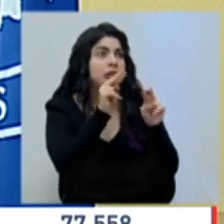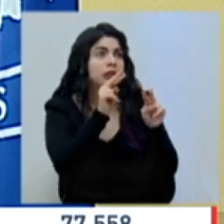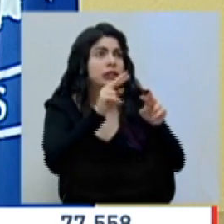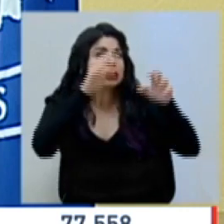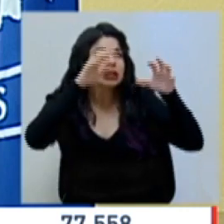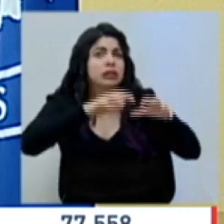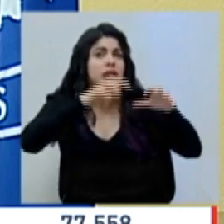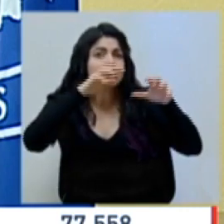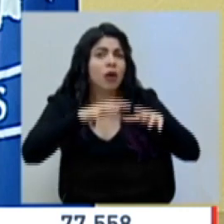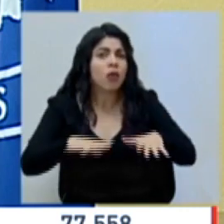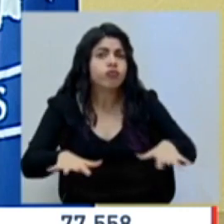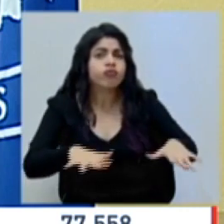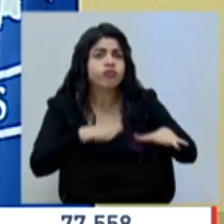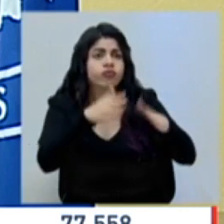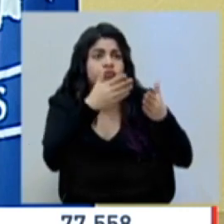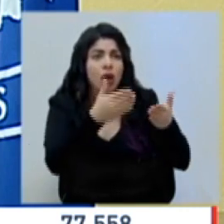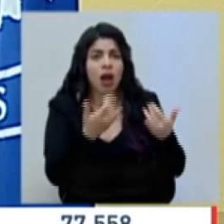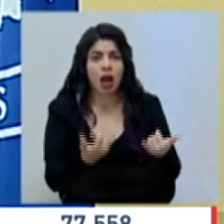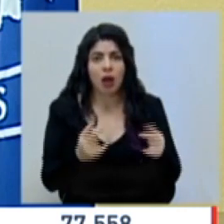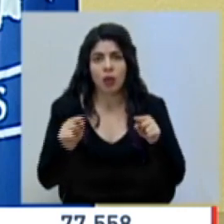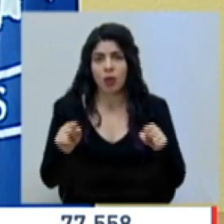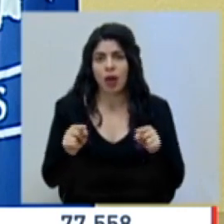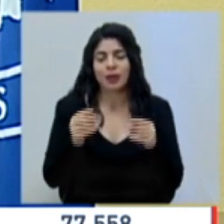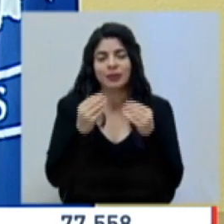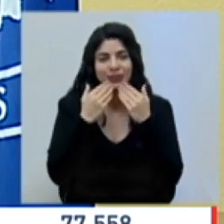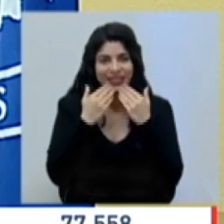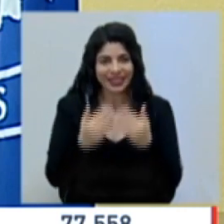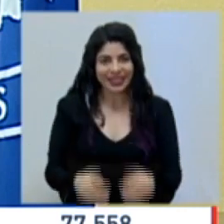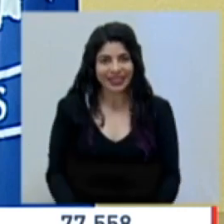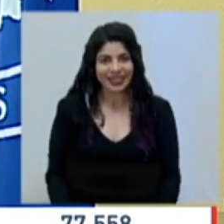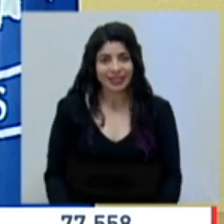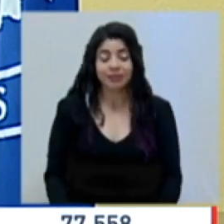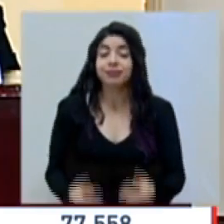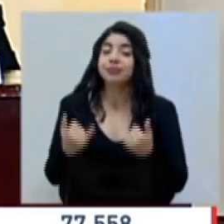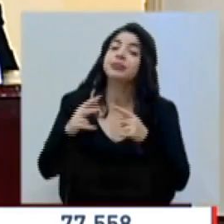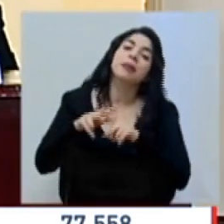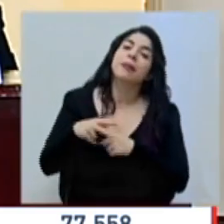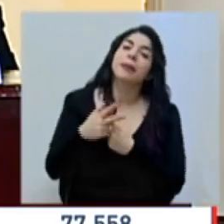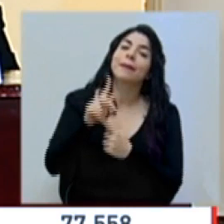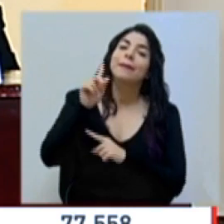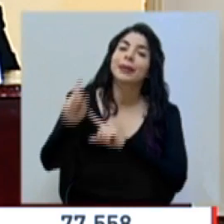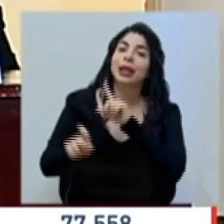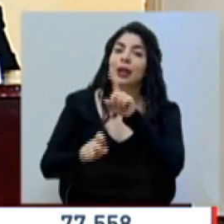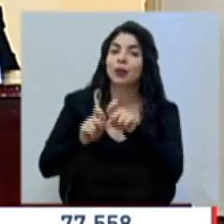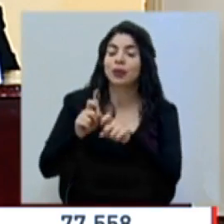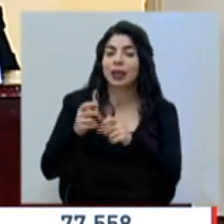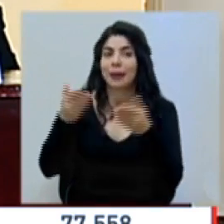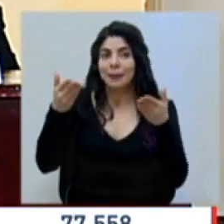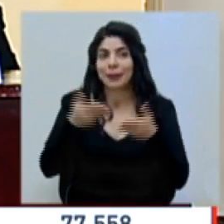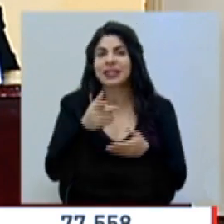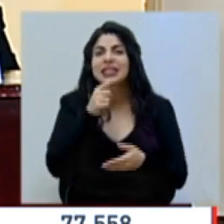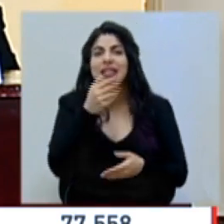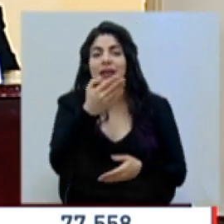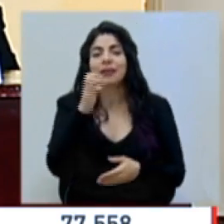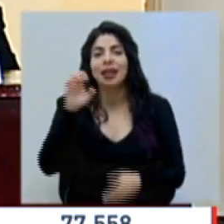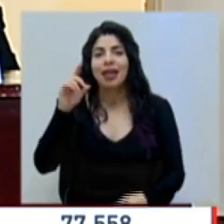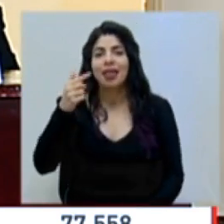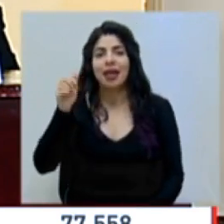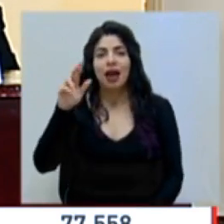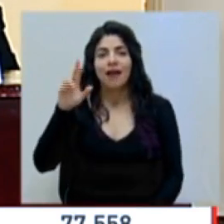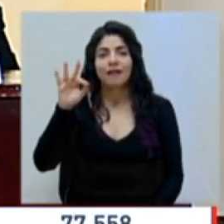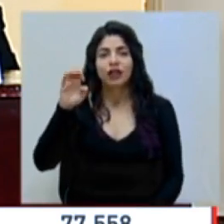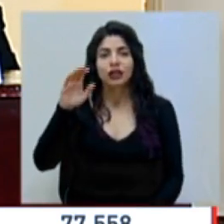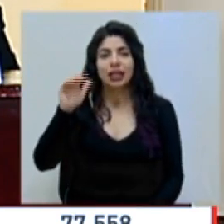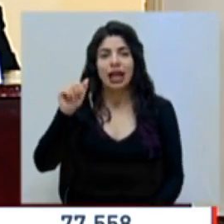lluvias e inundaciones que tenemos en este momento. Muchísimas gracias. Iniciamos con las consultas presenciales con el colega Edgar Fonseca